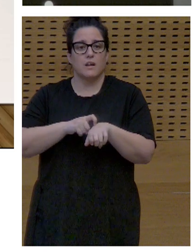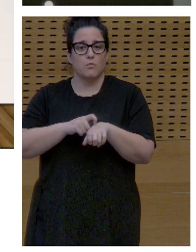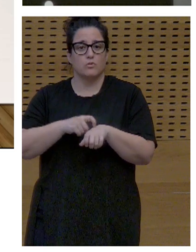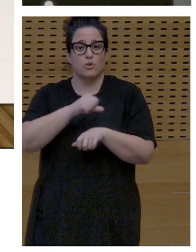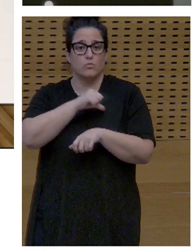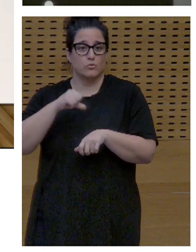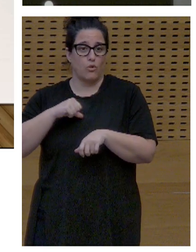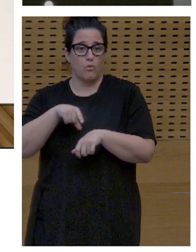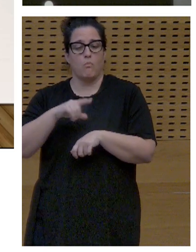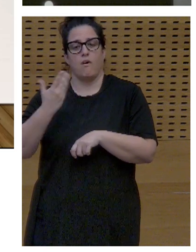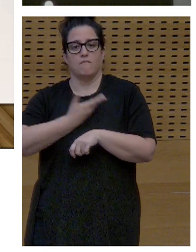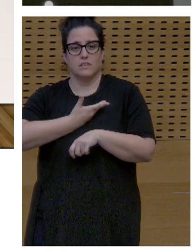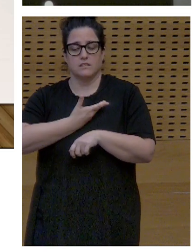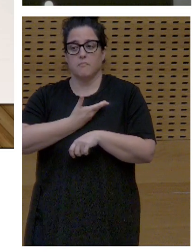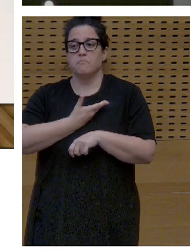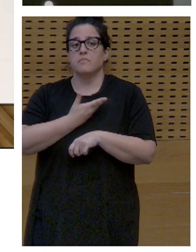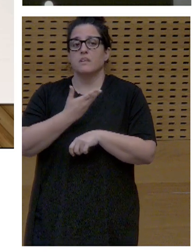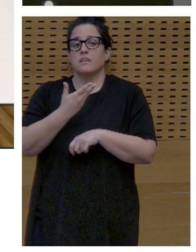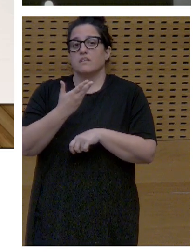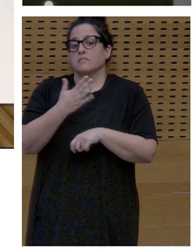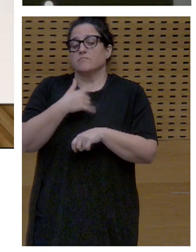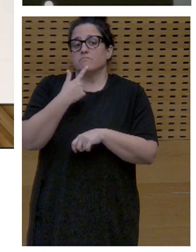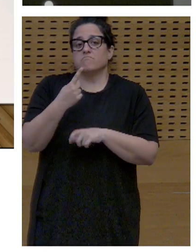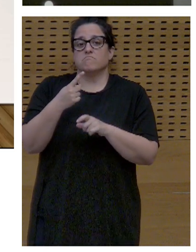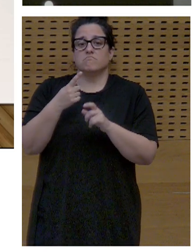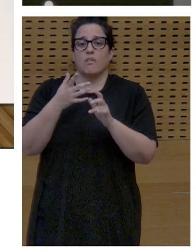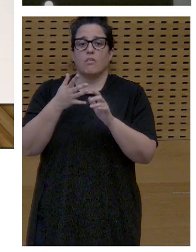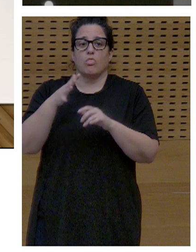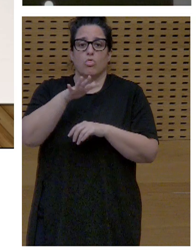autónomo, que va hacia las vísceras